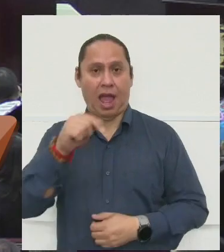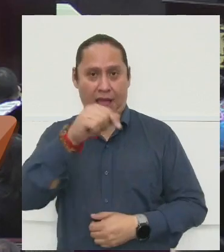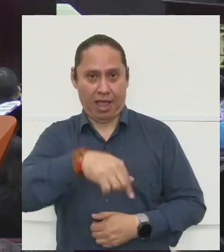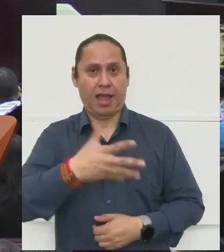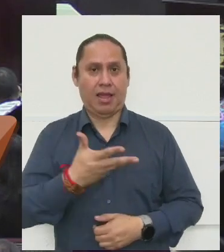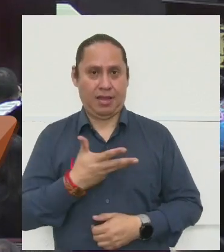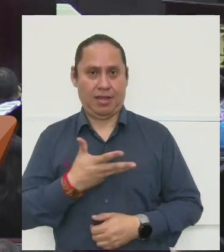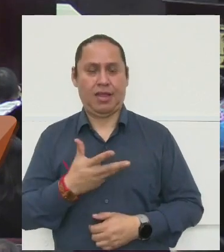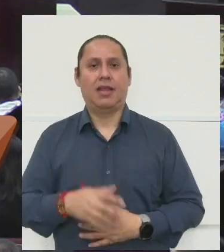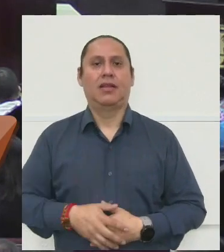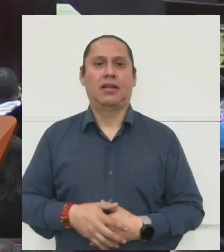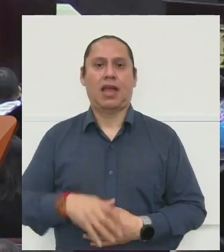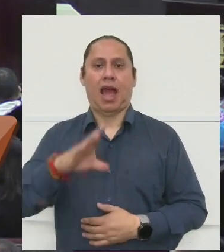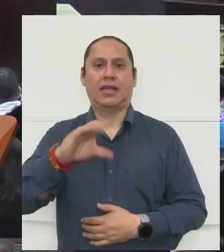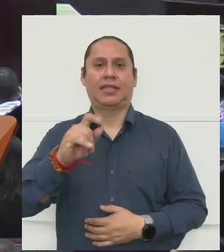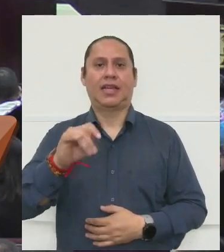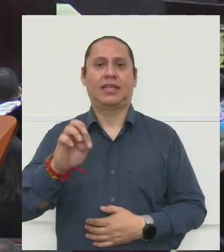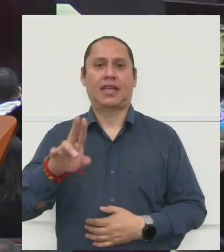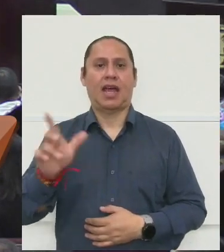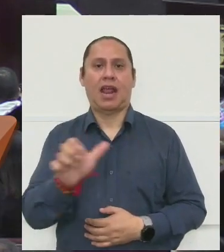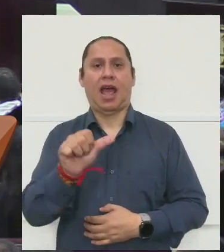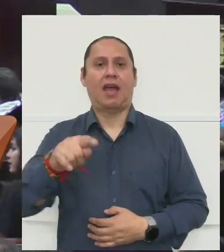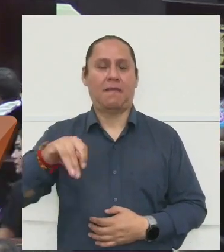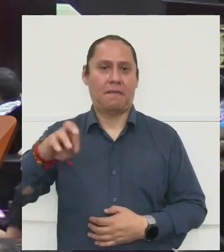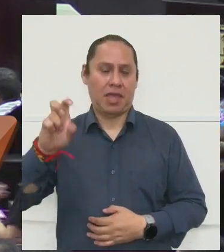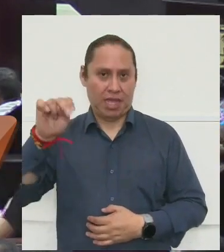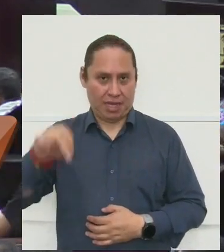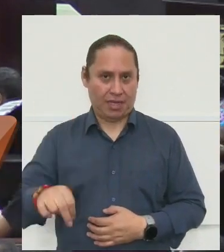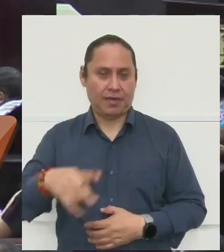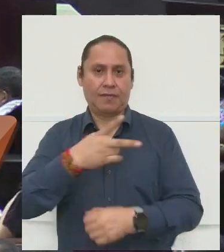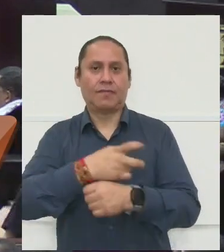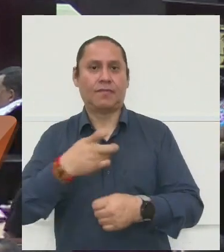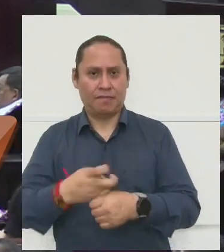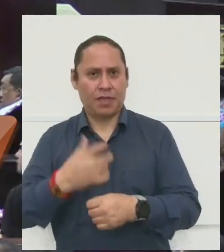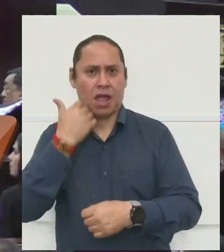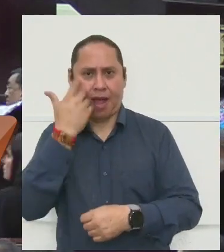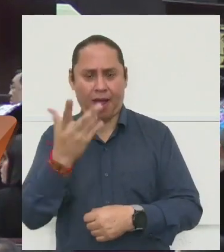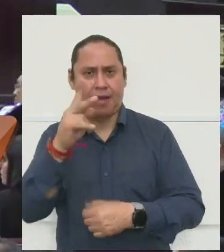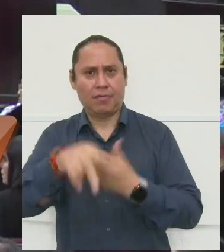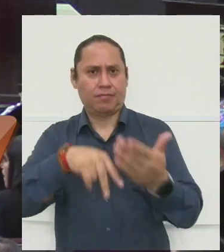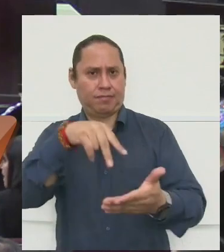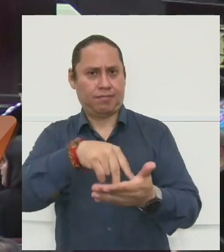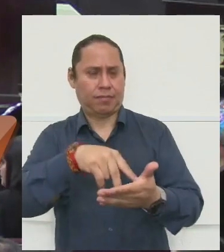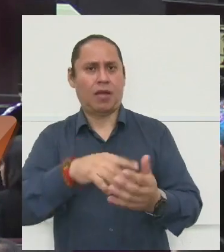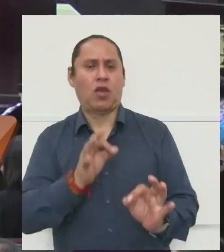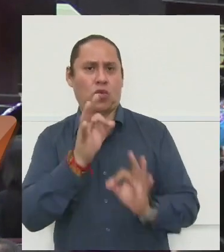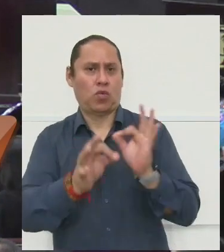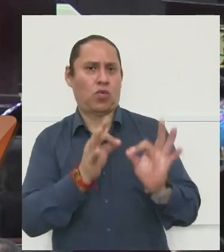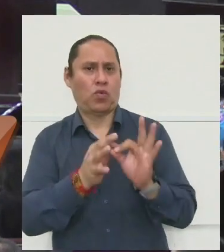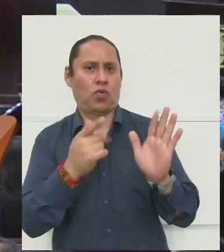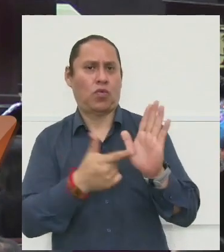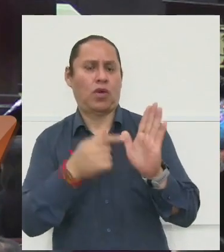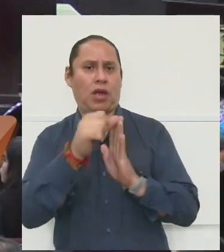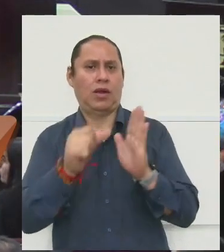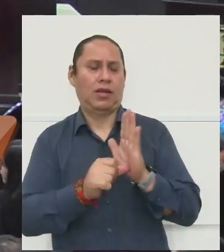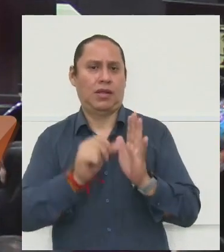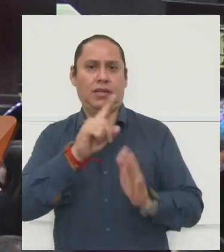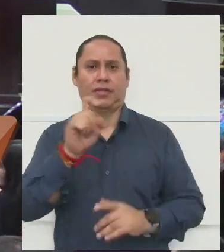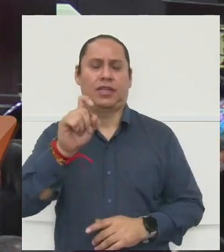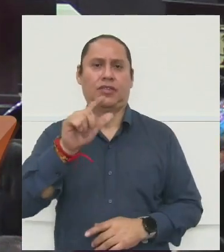presente licenciado Cesar amín Aguilar Tejada se le invita a que pase al frente para que en cumplimiento a lo dispuesto en el